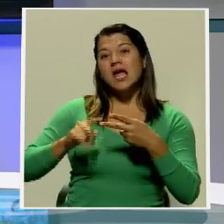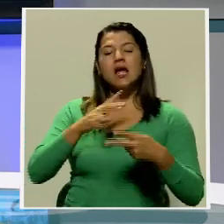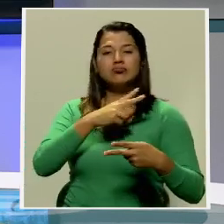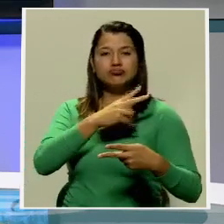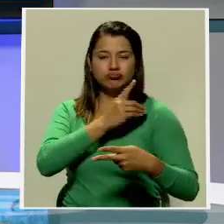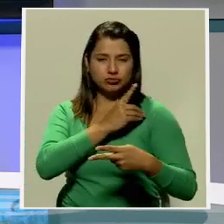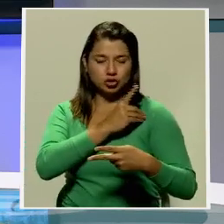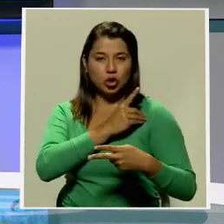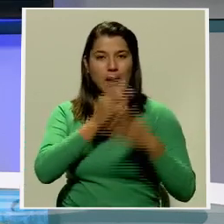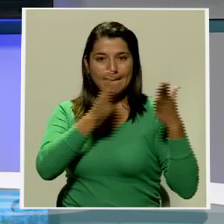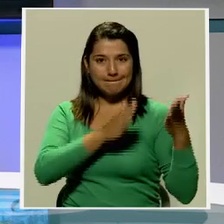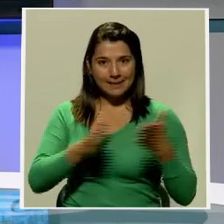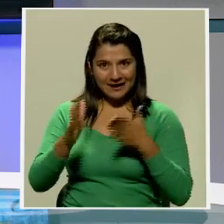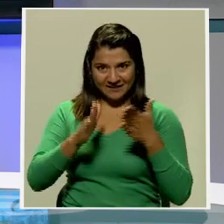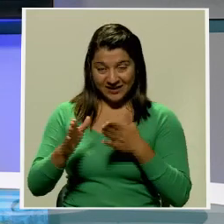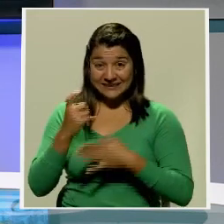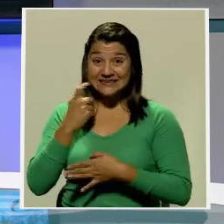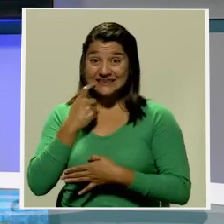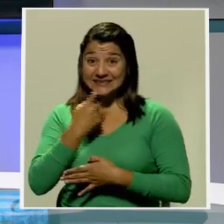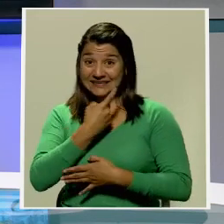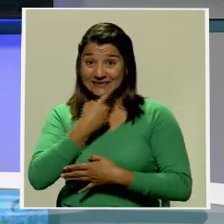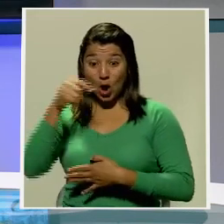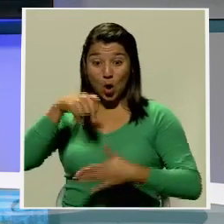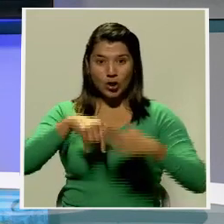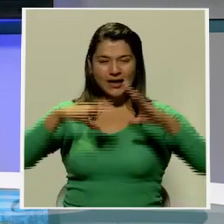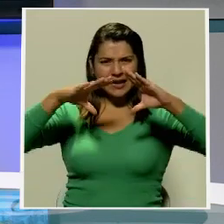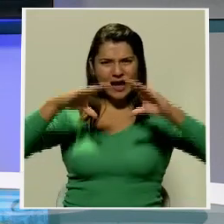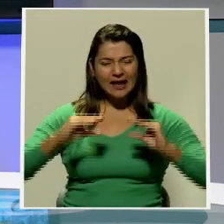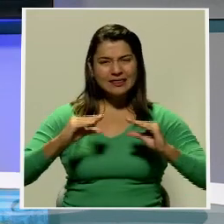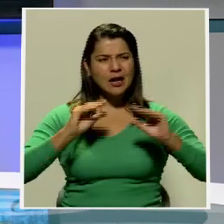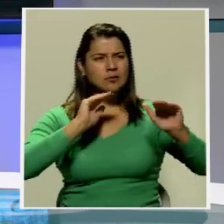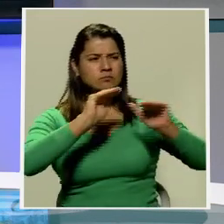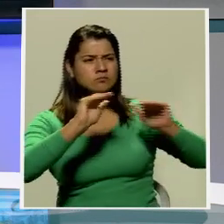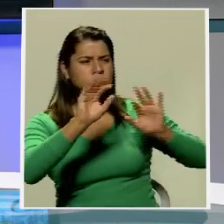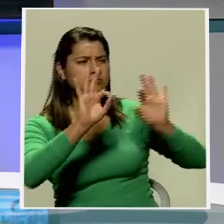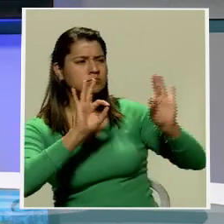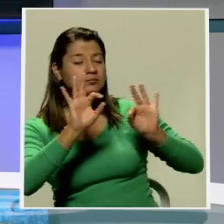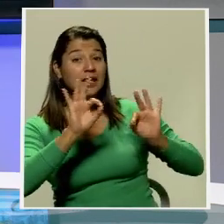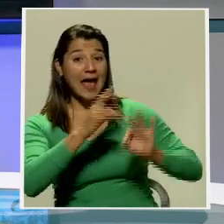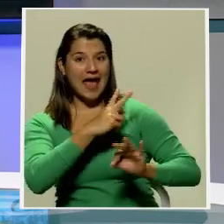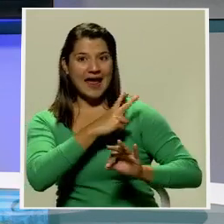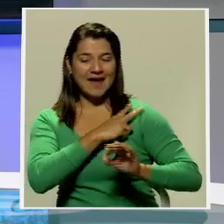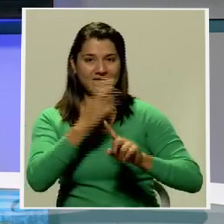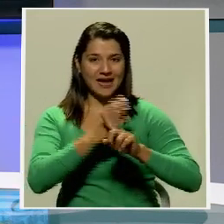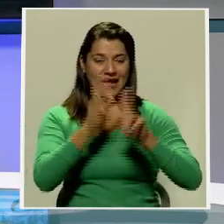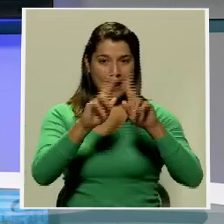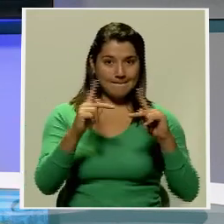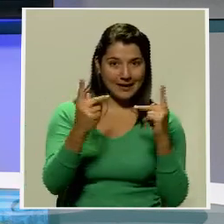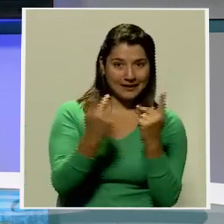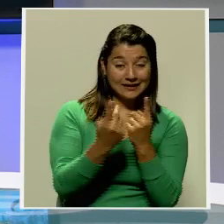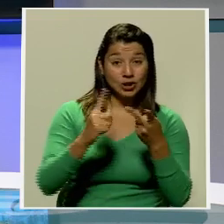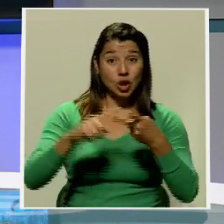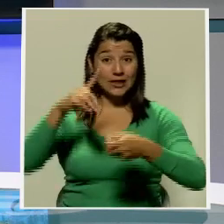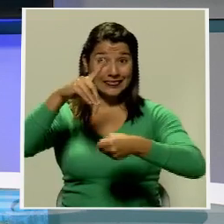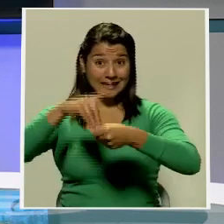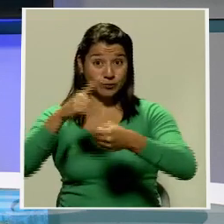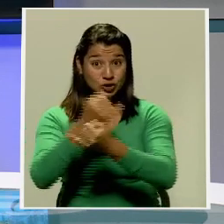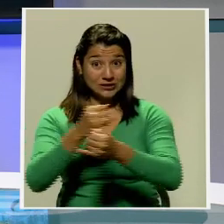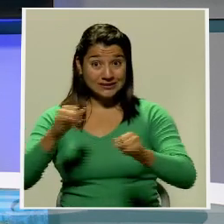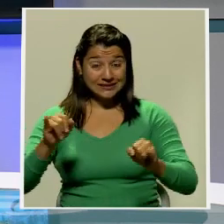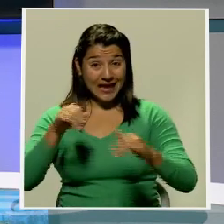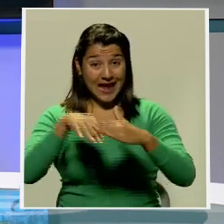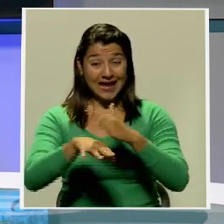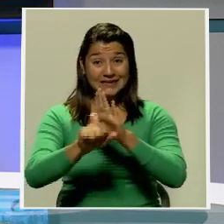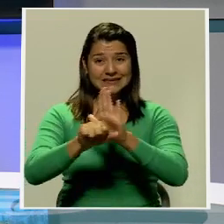Planificación convocaron la tarde de este martes a todos los jefes de fracción y diputados independientes del